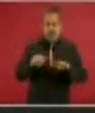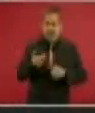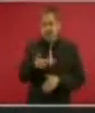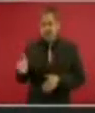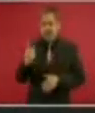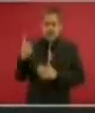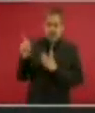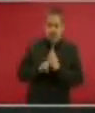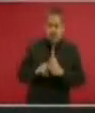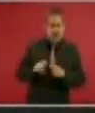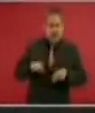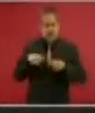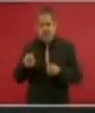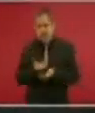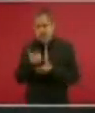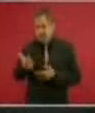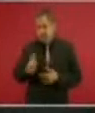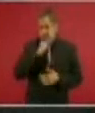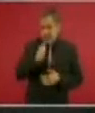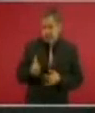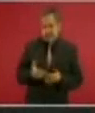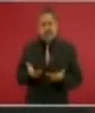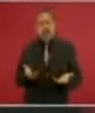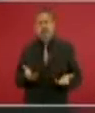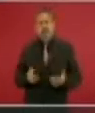mes sin darles nada,